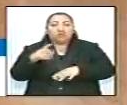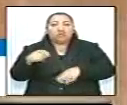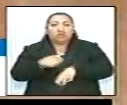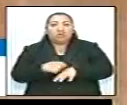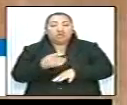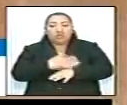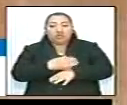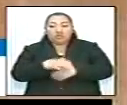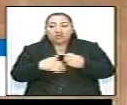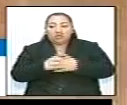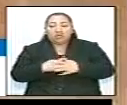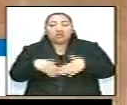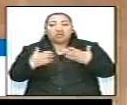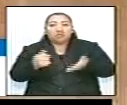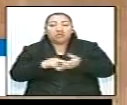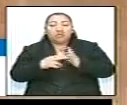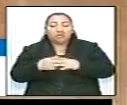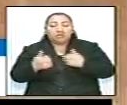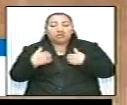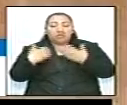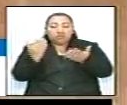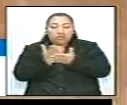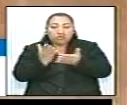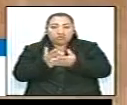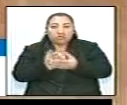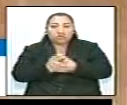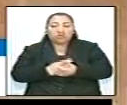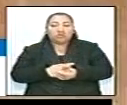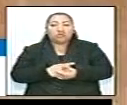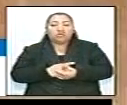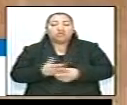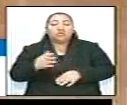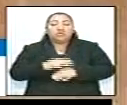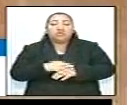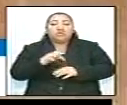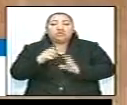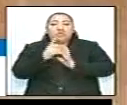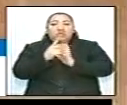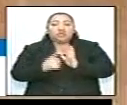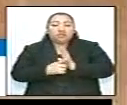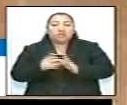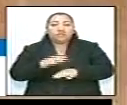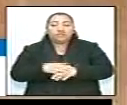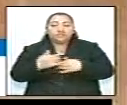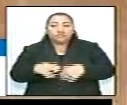anticipación para que se pueda tener un estudio sobre los predictámenes